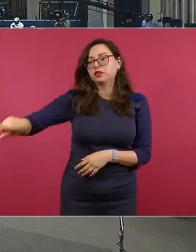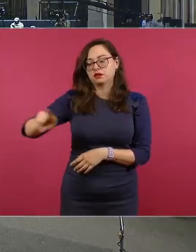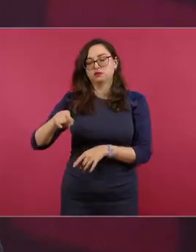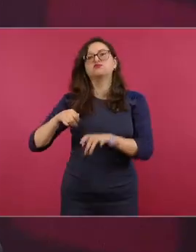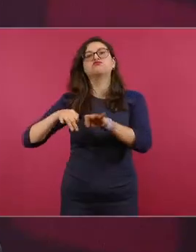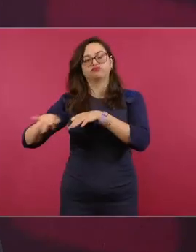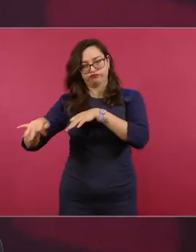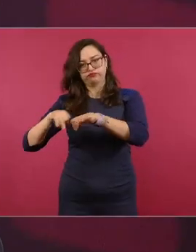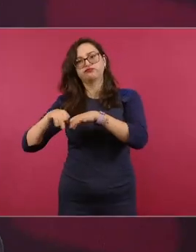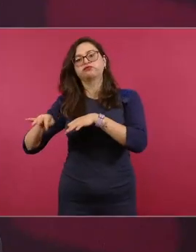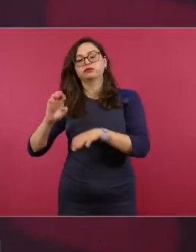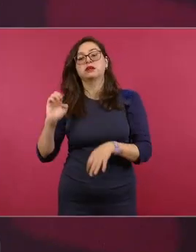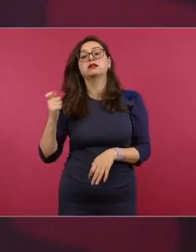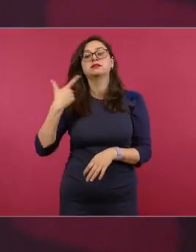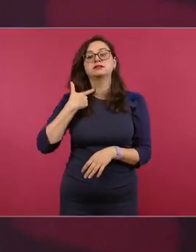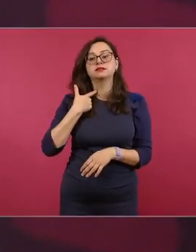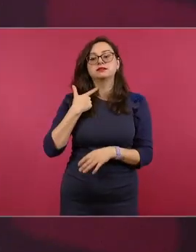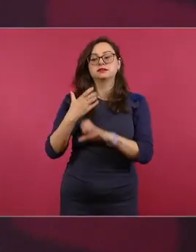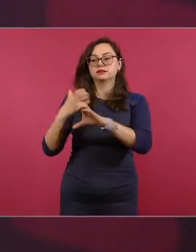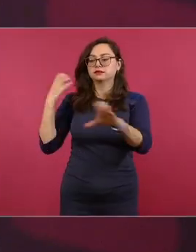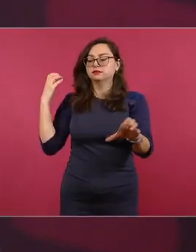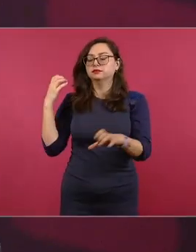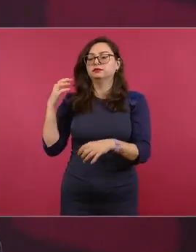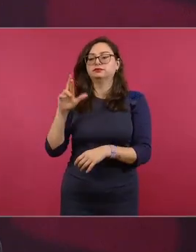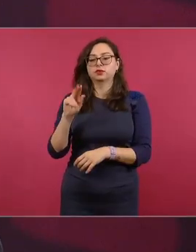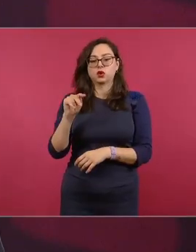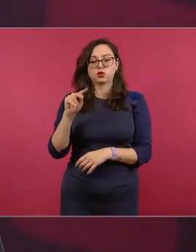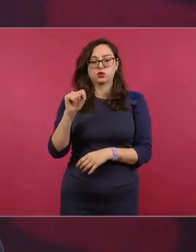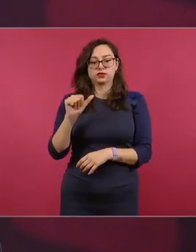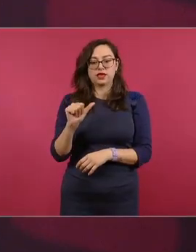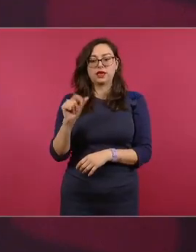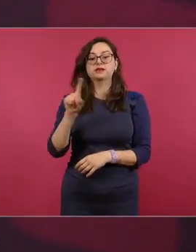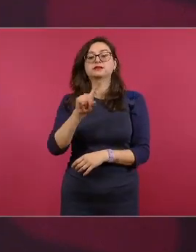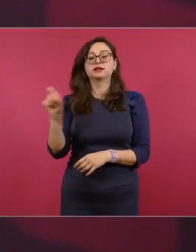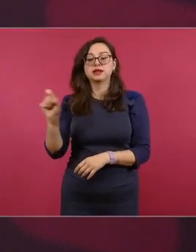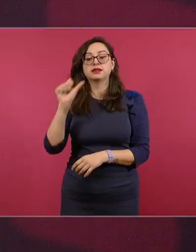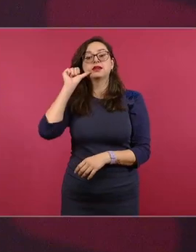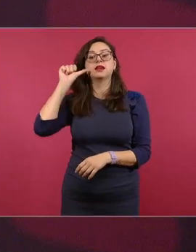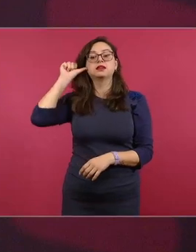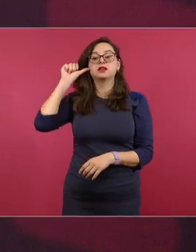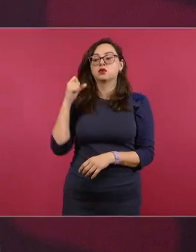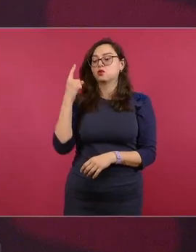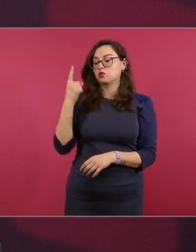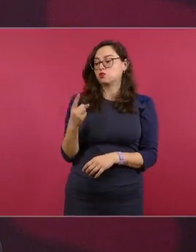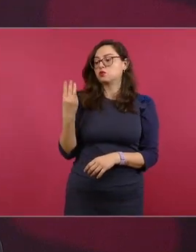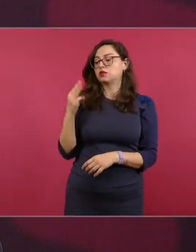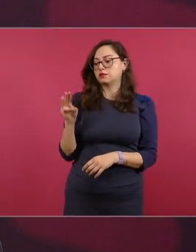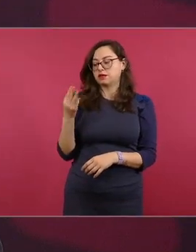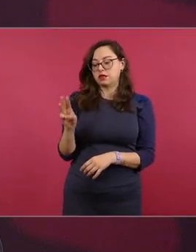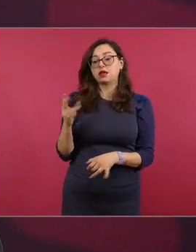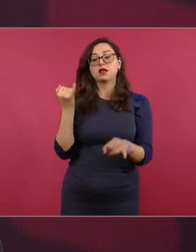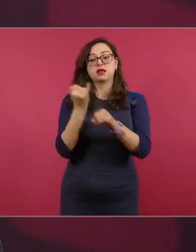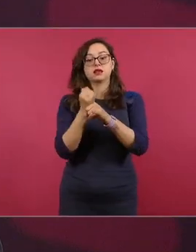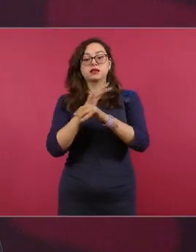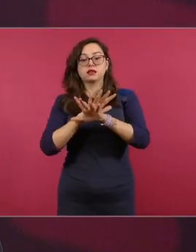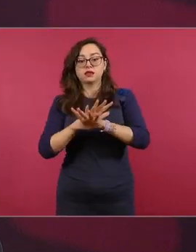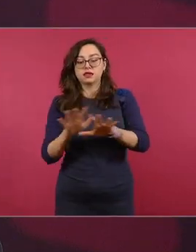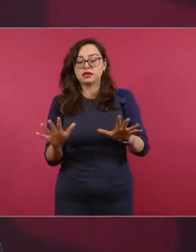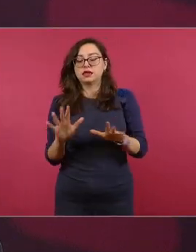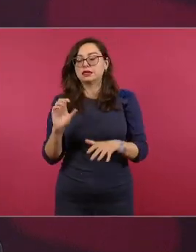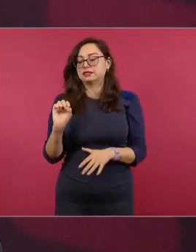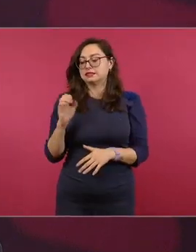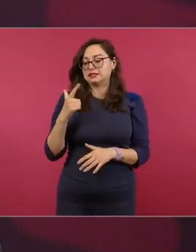100. Ayer, que fue primero de mayo, dimos un informe. Me acompañó en conferencia de prensa el secretario de